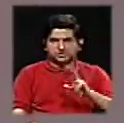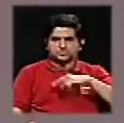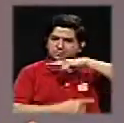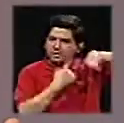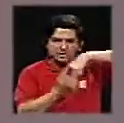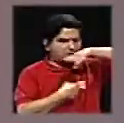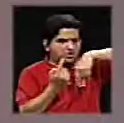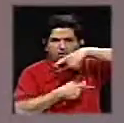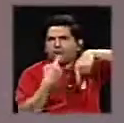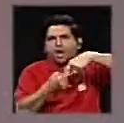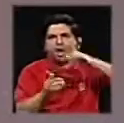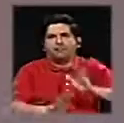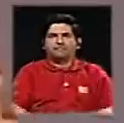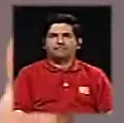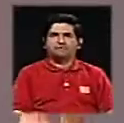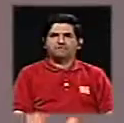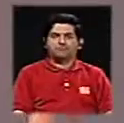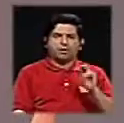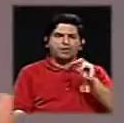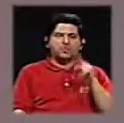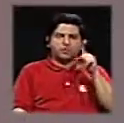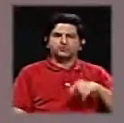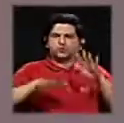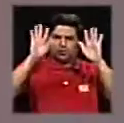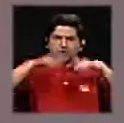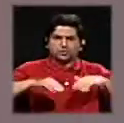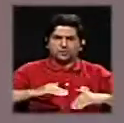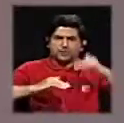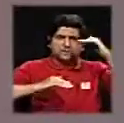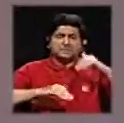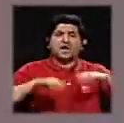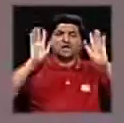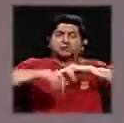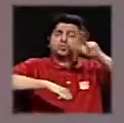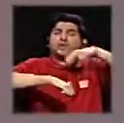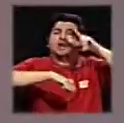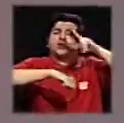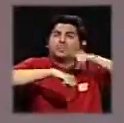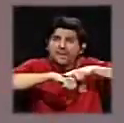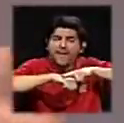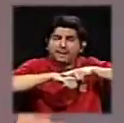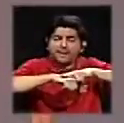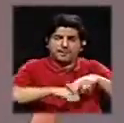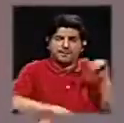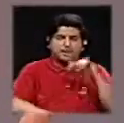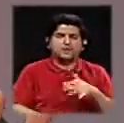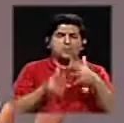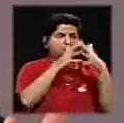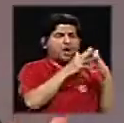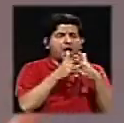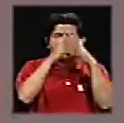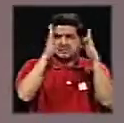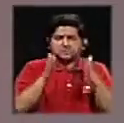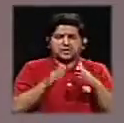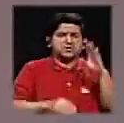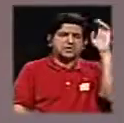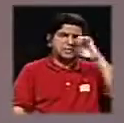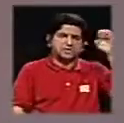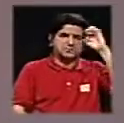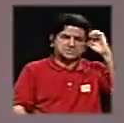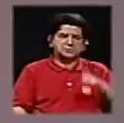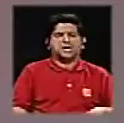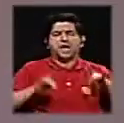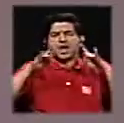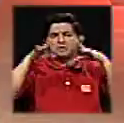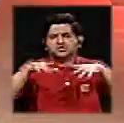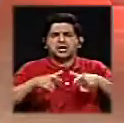huracán. No es una tormenta mayor lo que hubo, son lluvias normales. Entonces, así como los estadounidenses, los europeos, los